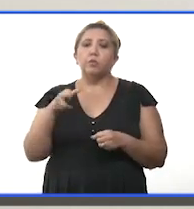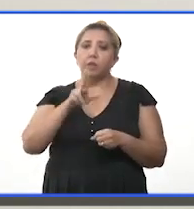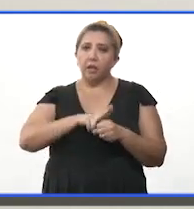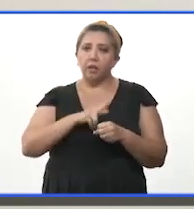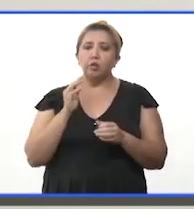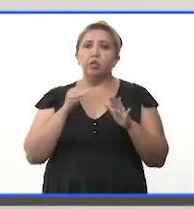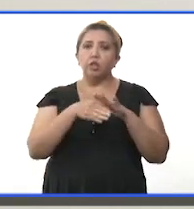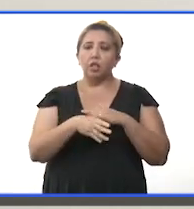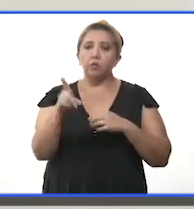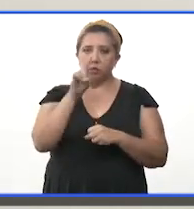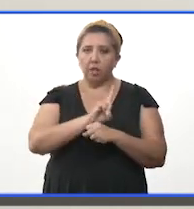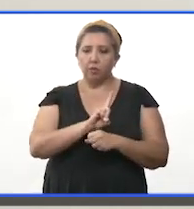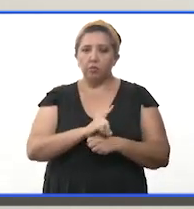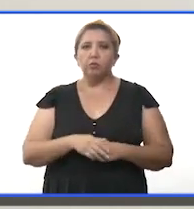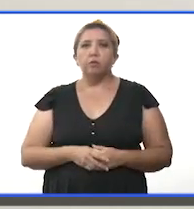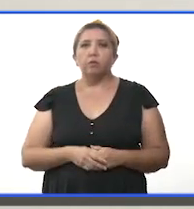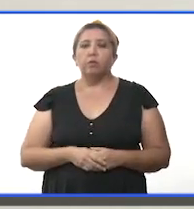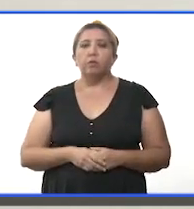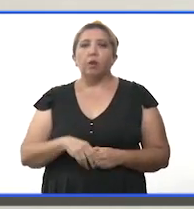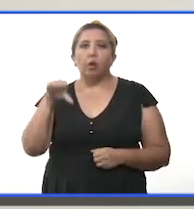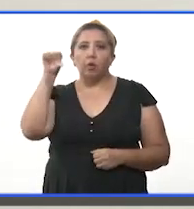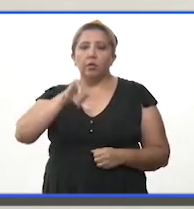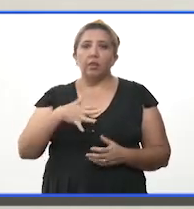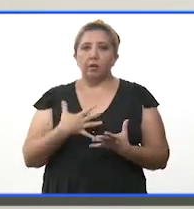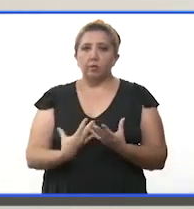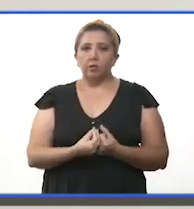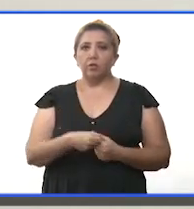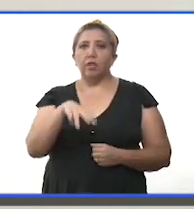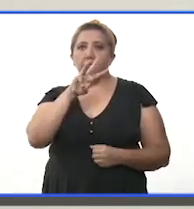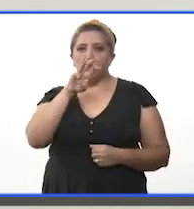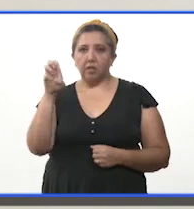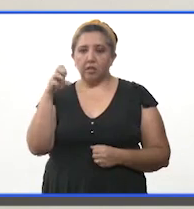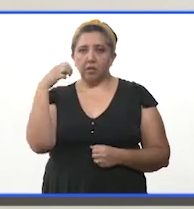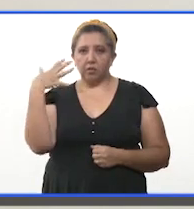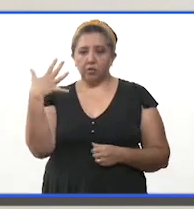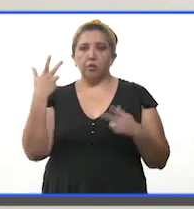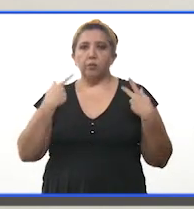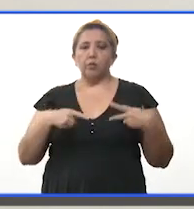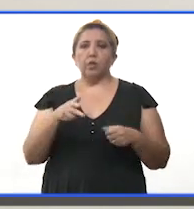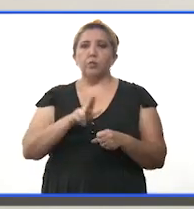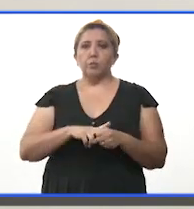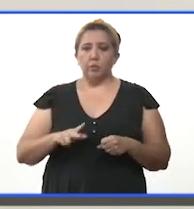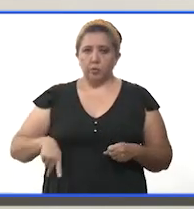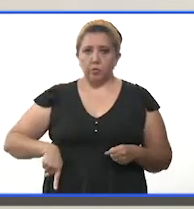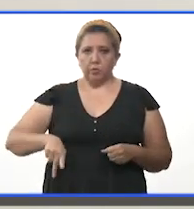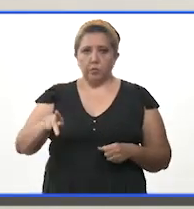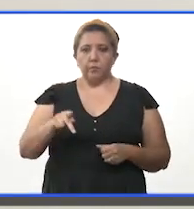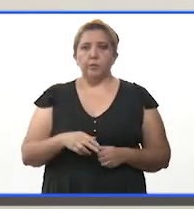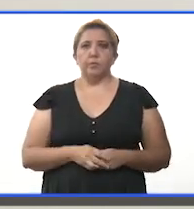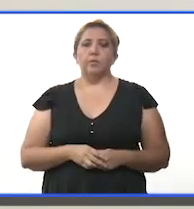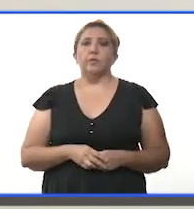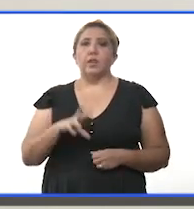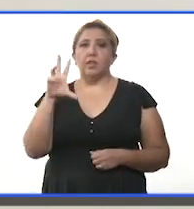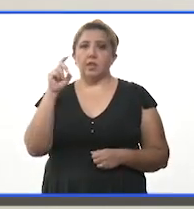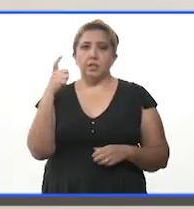ocupación hospitalaria y los ingresos diarios. El día de hoy tenemos 305 pacientes en hospitales públicos.